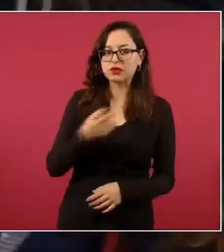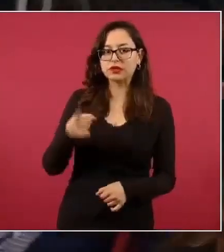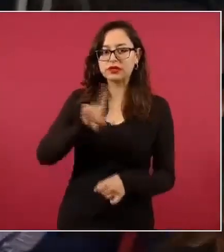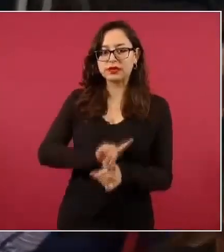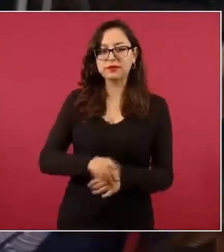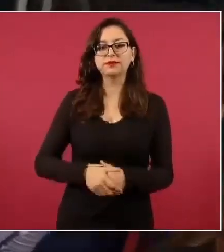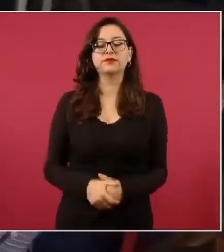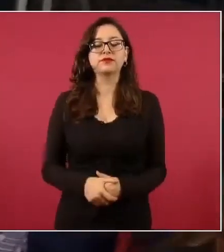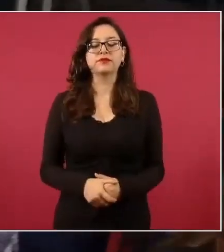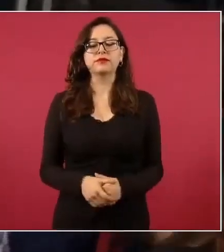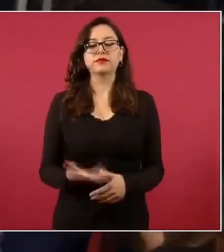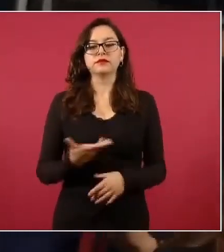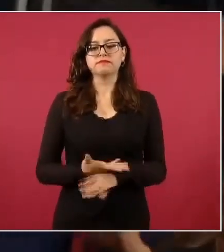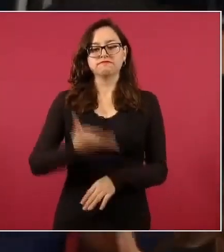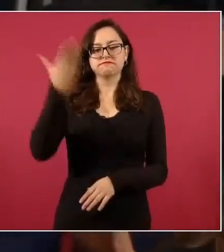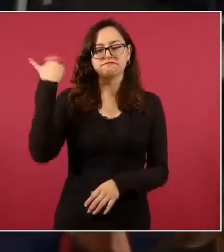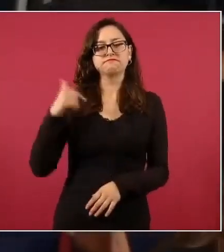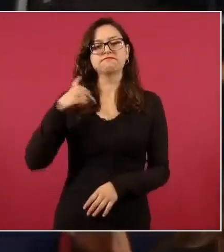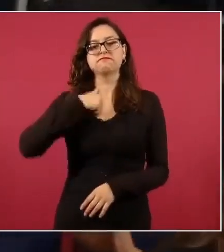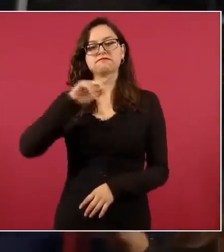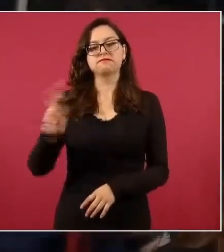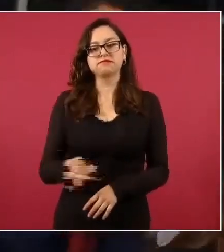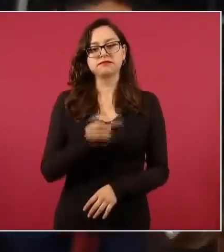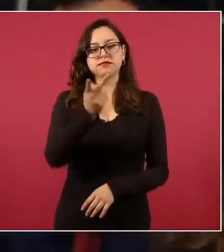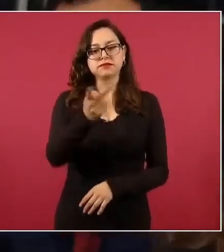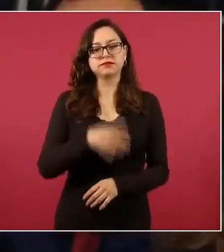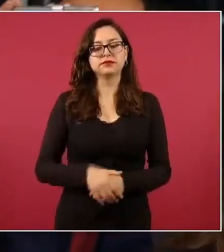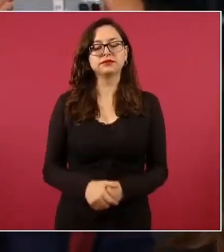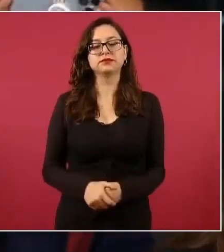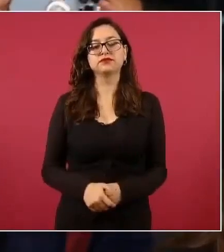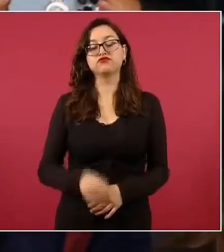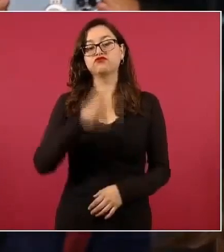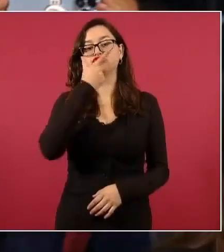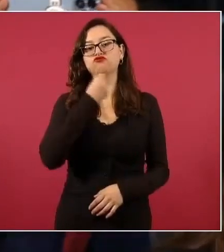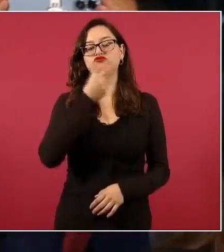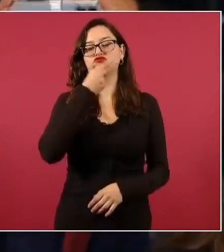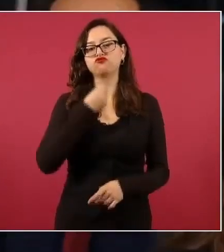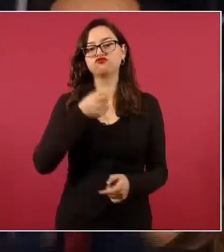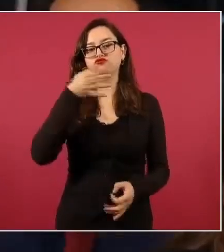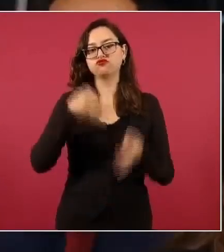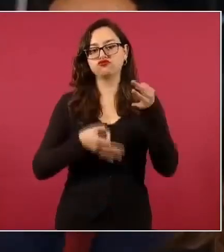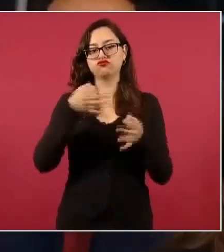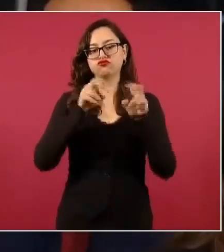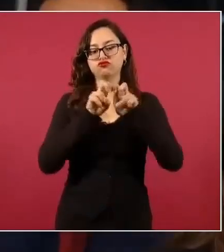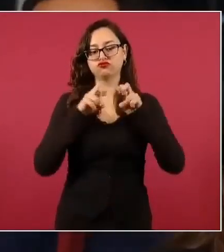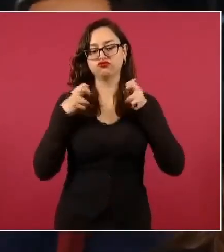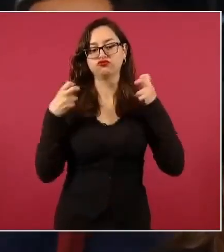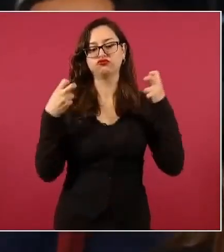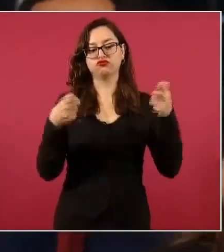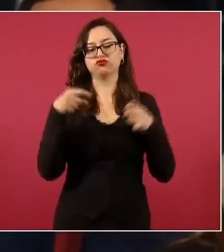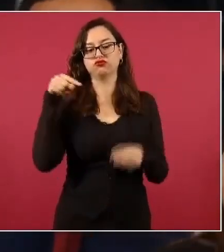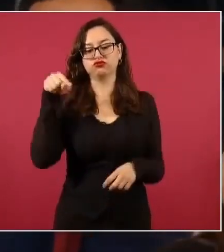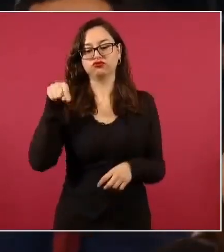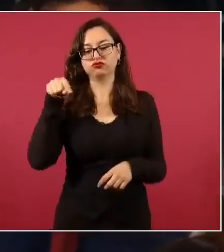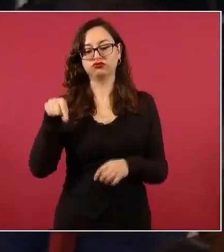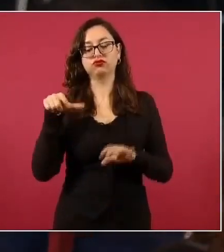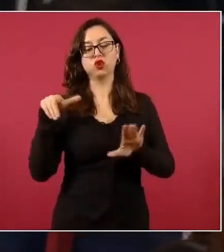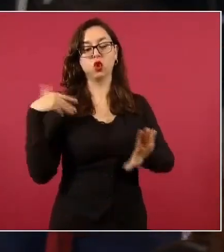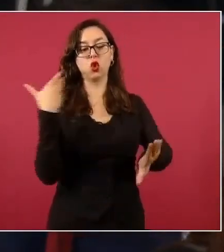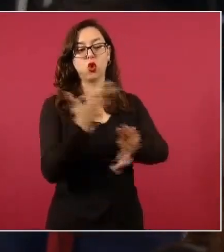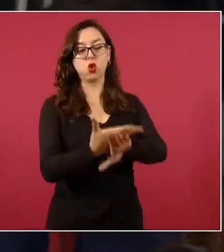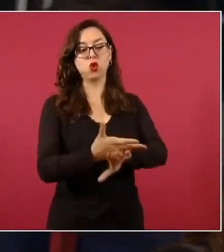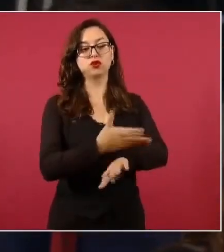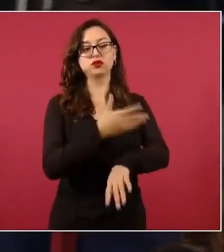pregunté, le di a conocer que la familia del ministro Jorge Mario Pardo Rebolledo está despojando a una familia de un terreno